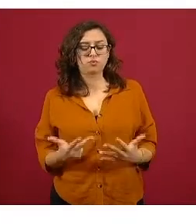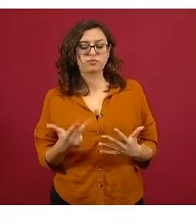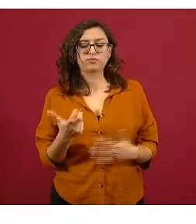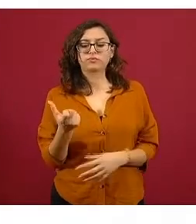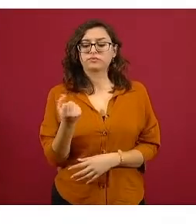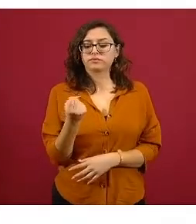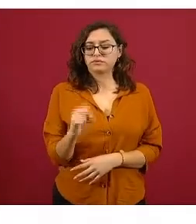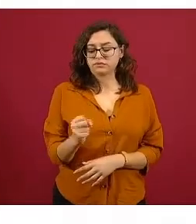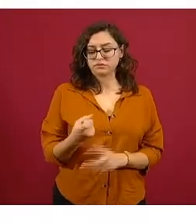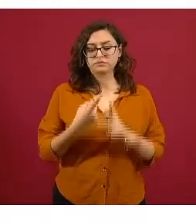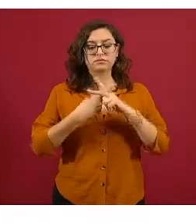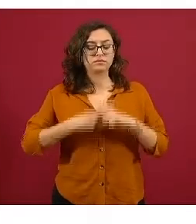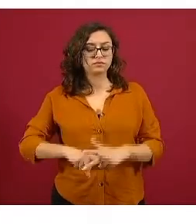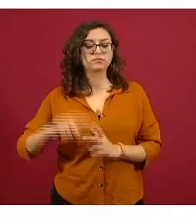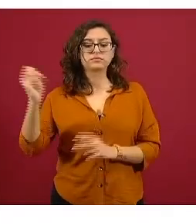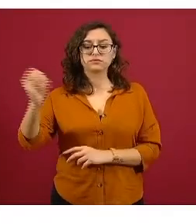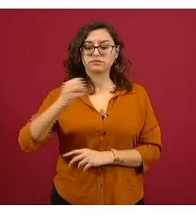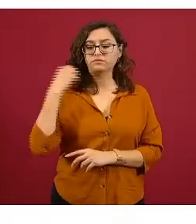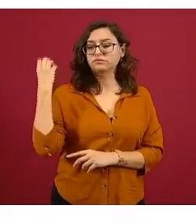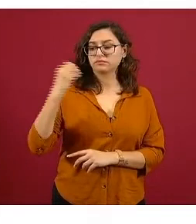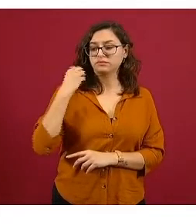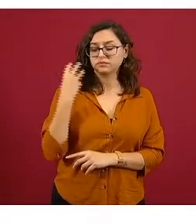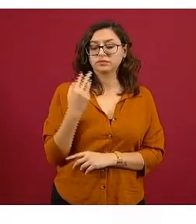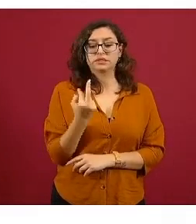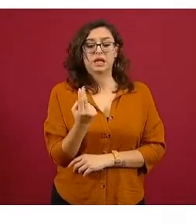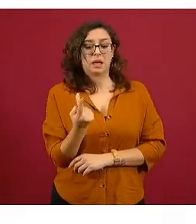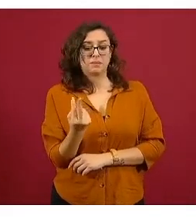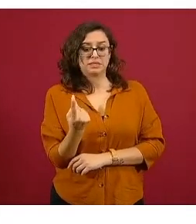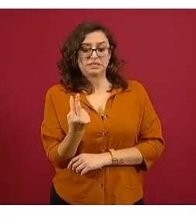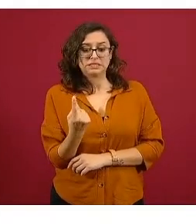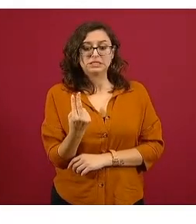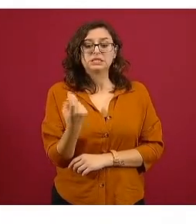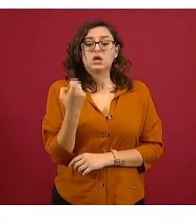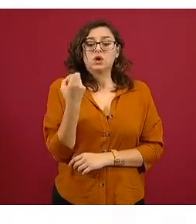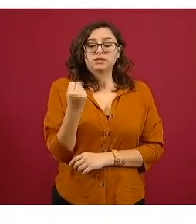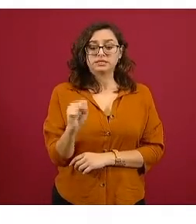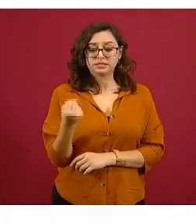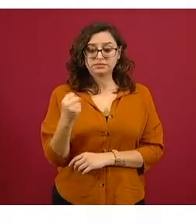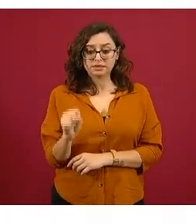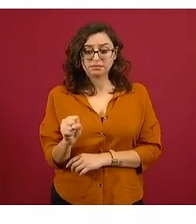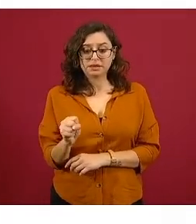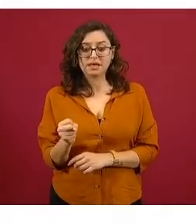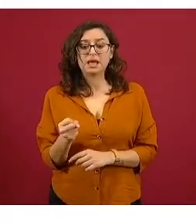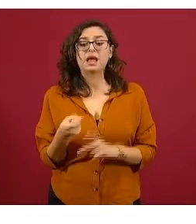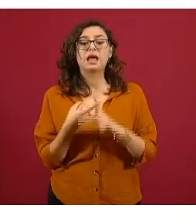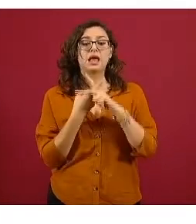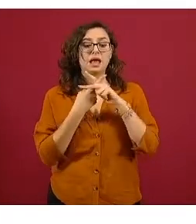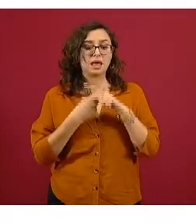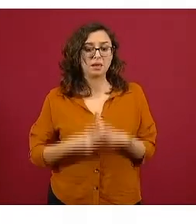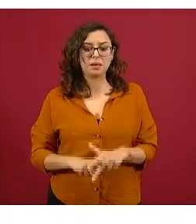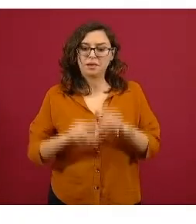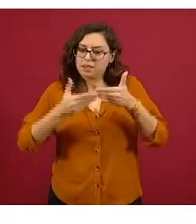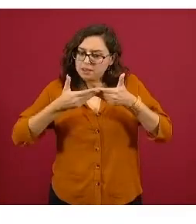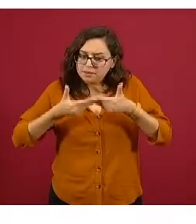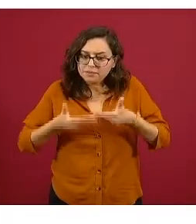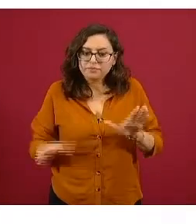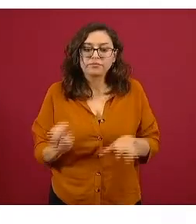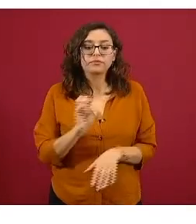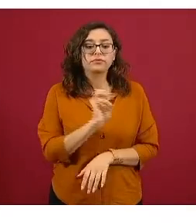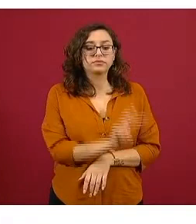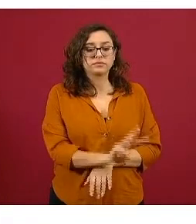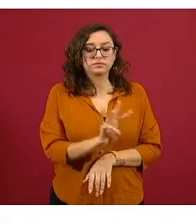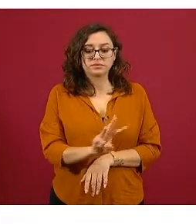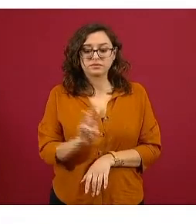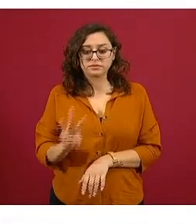de lanzamiento. El día 25 de septiembre, les mencionamos, vamos a abrir el portal